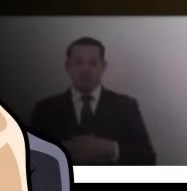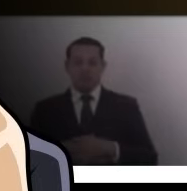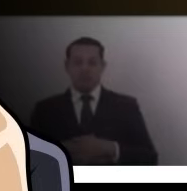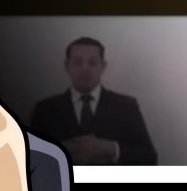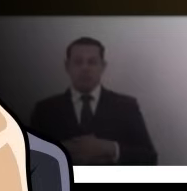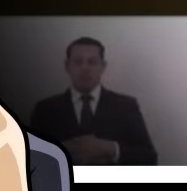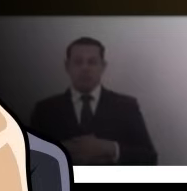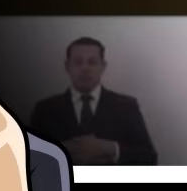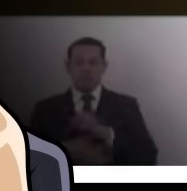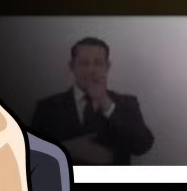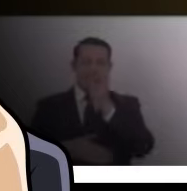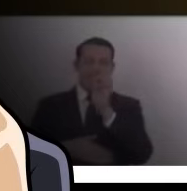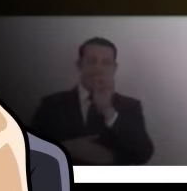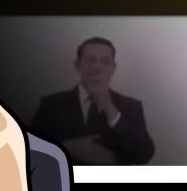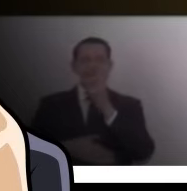por no decir otra cosa,